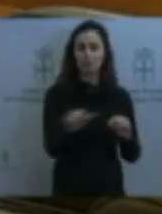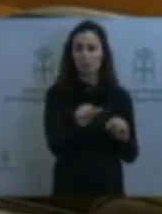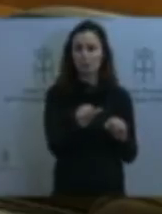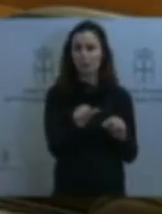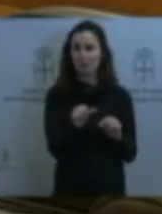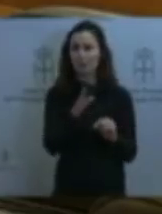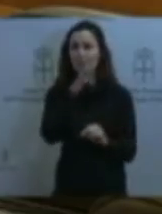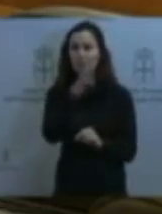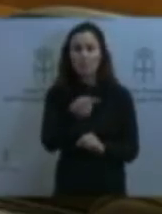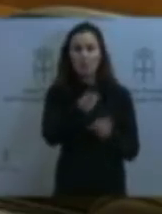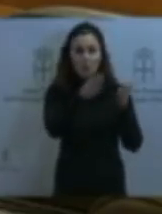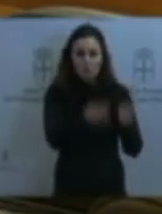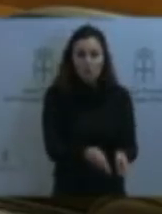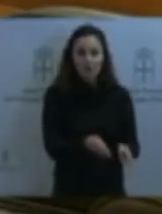fumo.